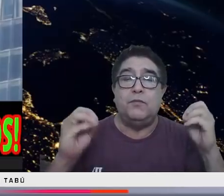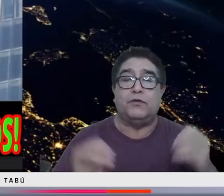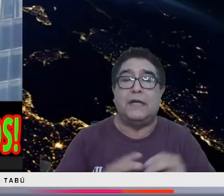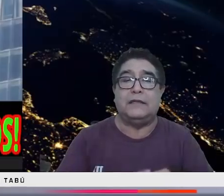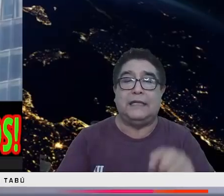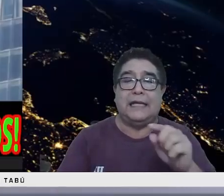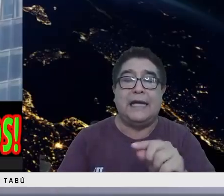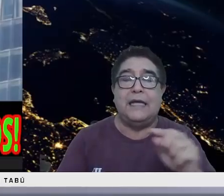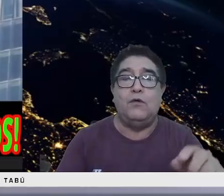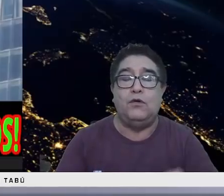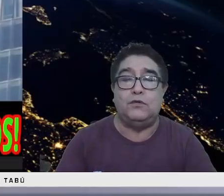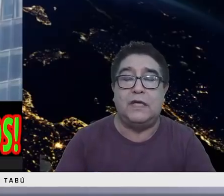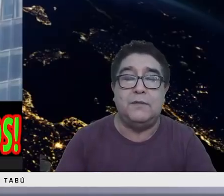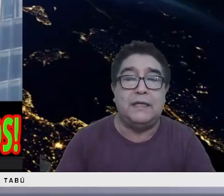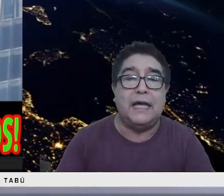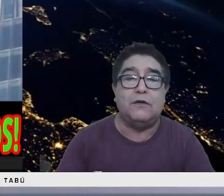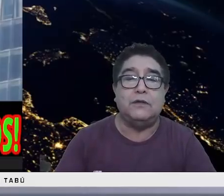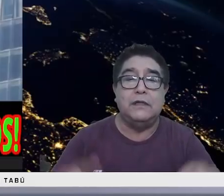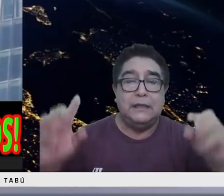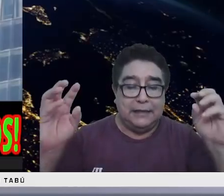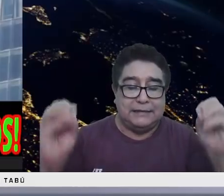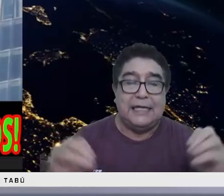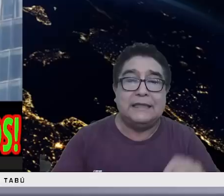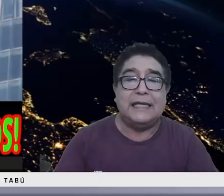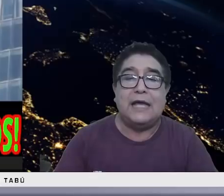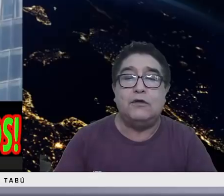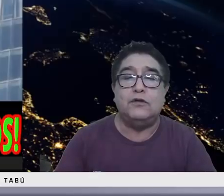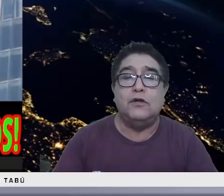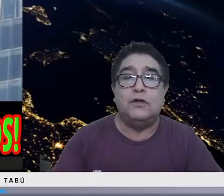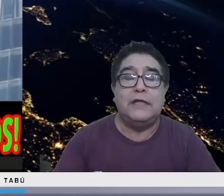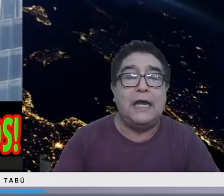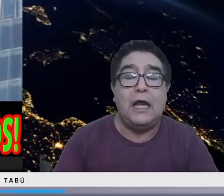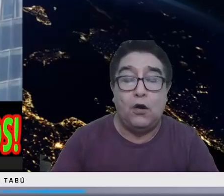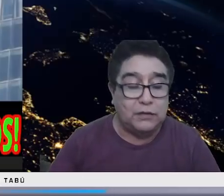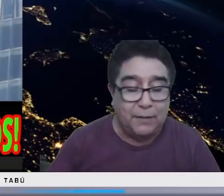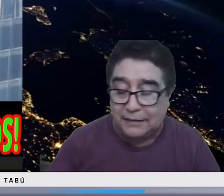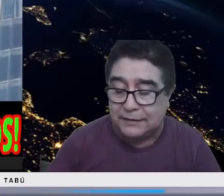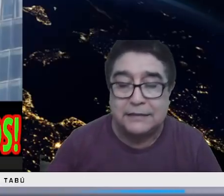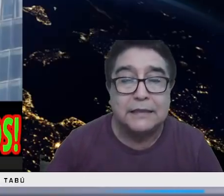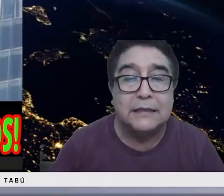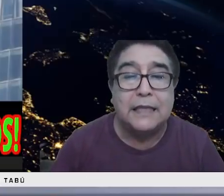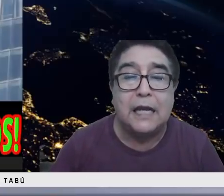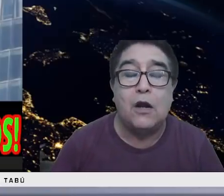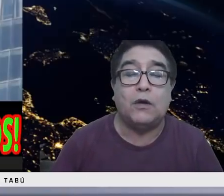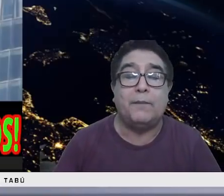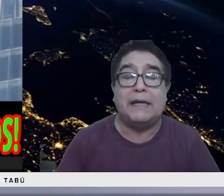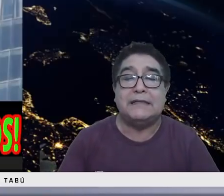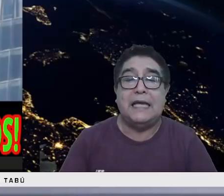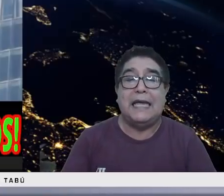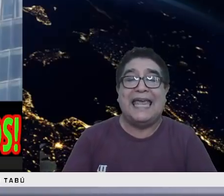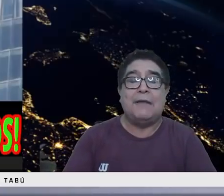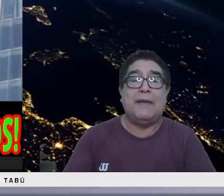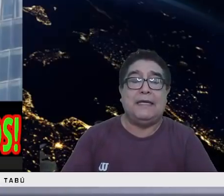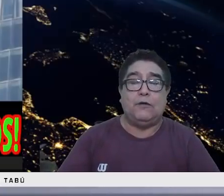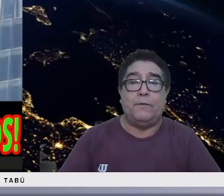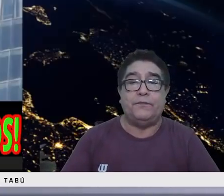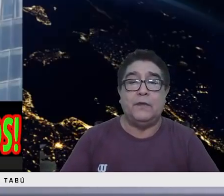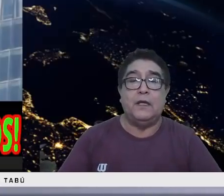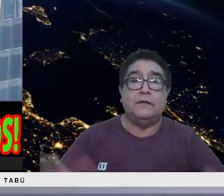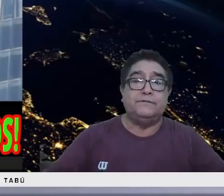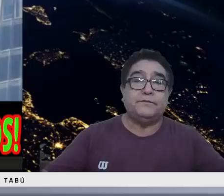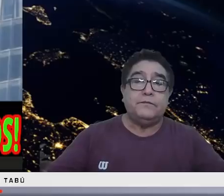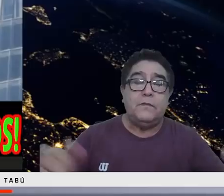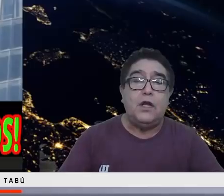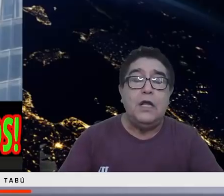Es muy importante Que cada uno De ustedes Mexicanos Estén enterados De los avances De lo que pasa En México